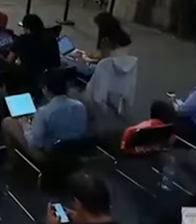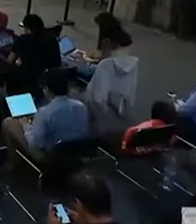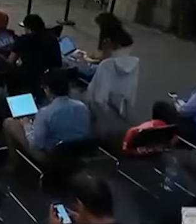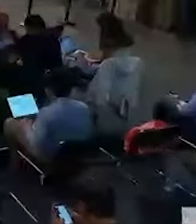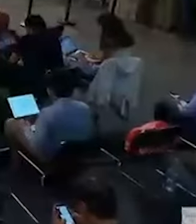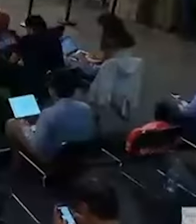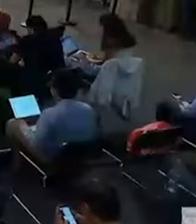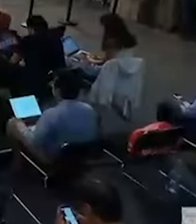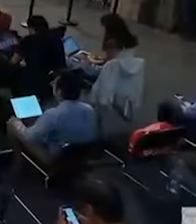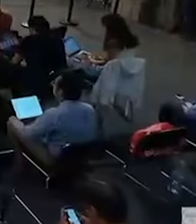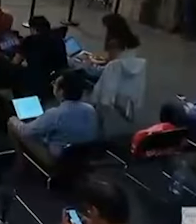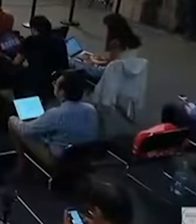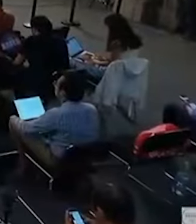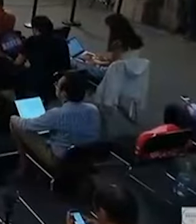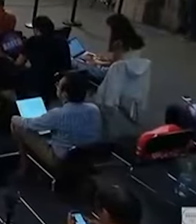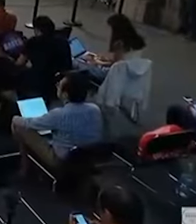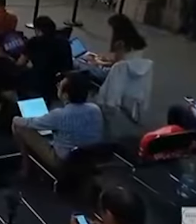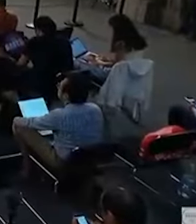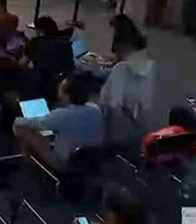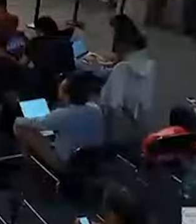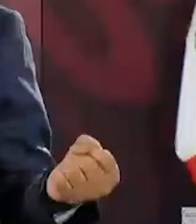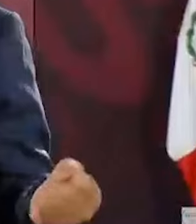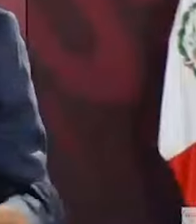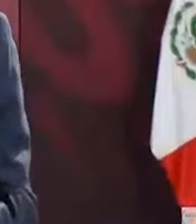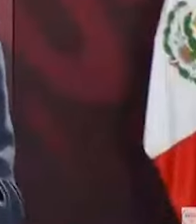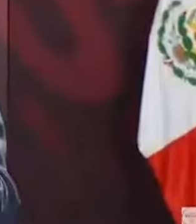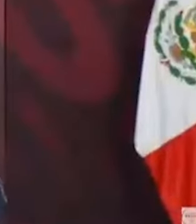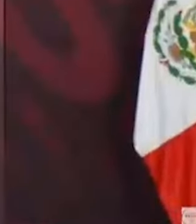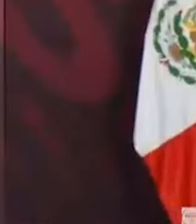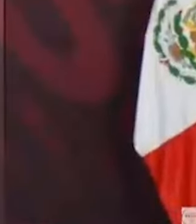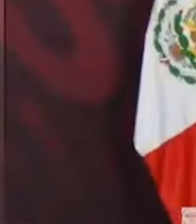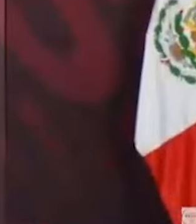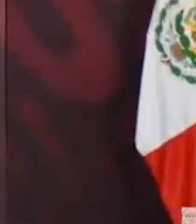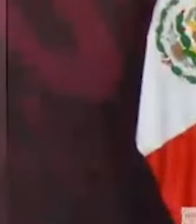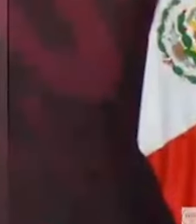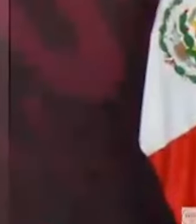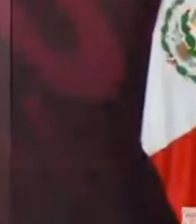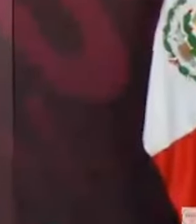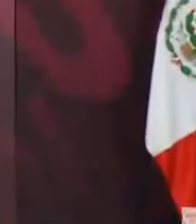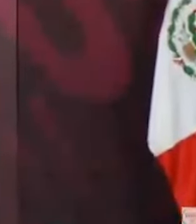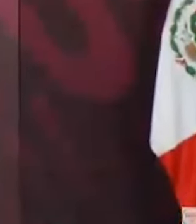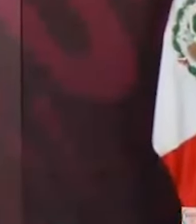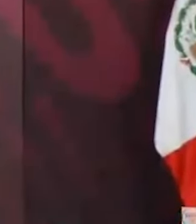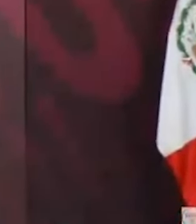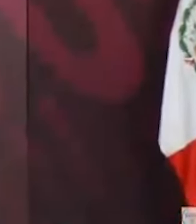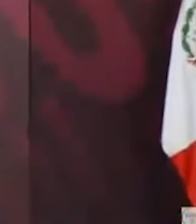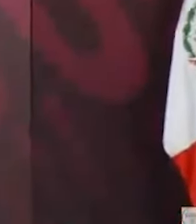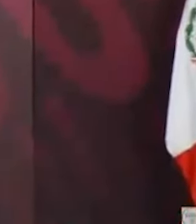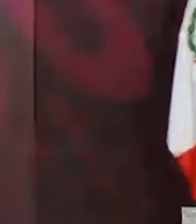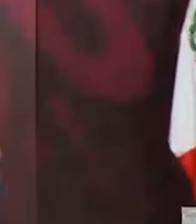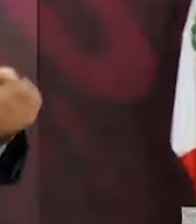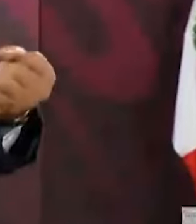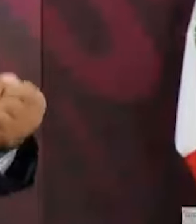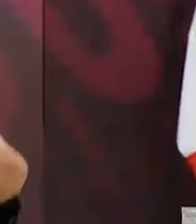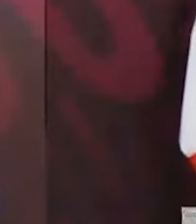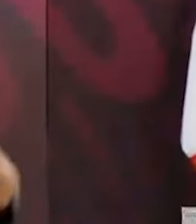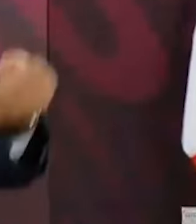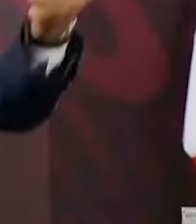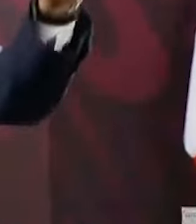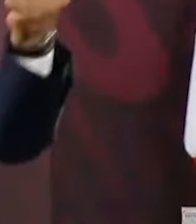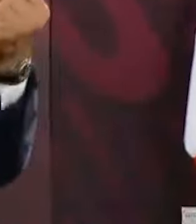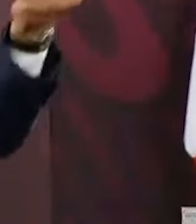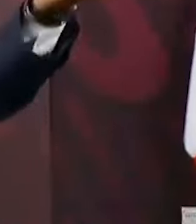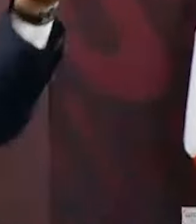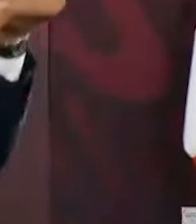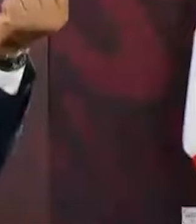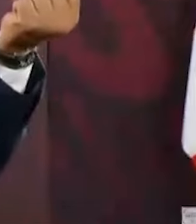Yucatán se sumará al modelo Ims bienestar con la administración recordemos de Joaquín Díaz Mena Jorge Armando muchos temas se pusieron